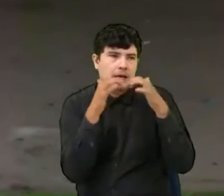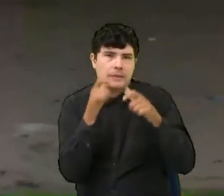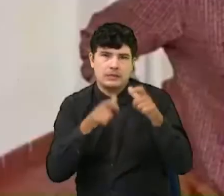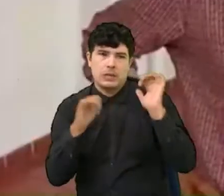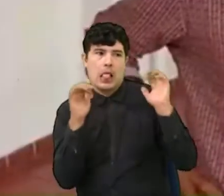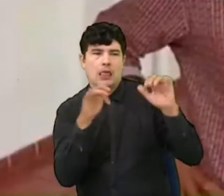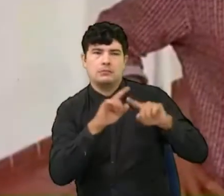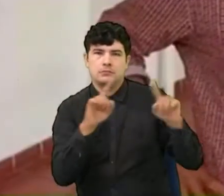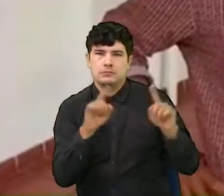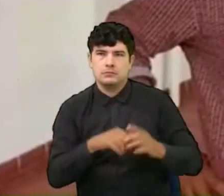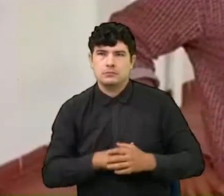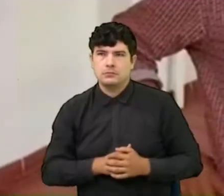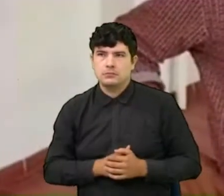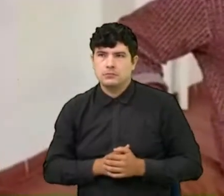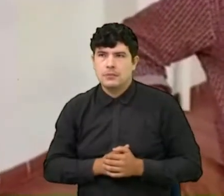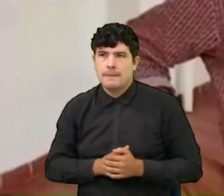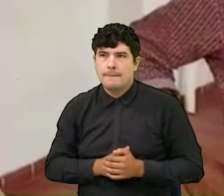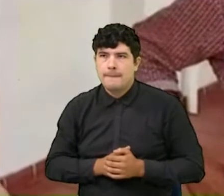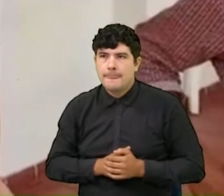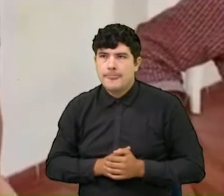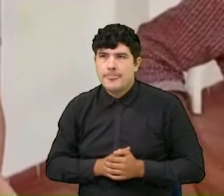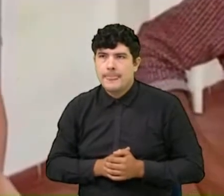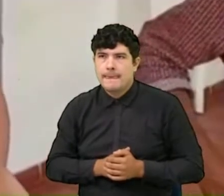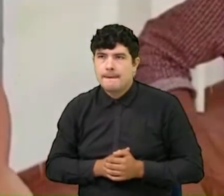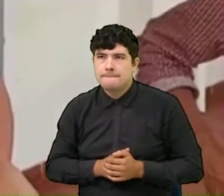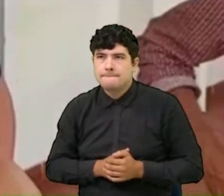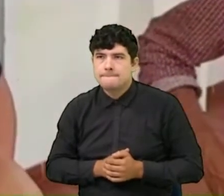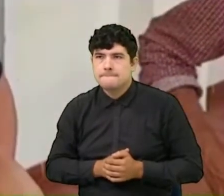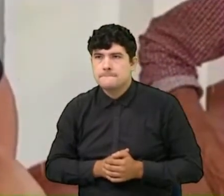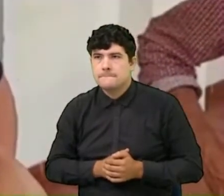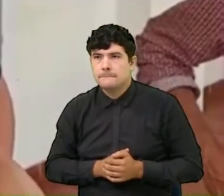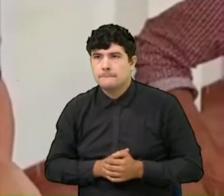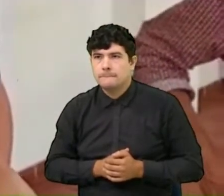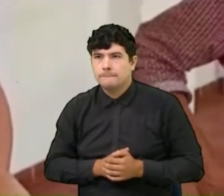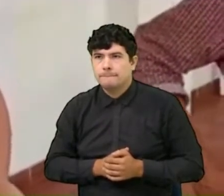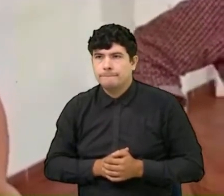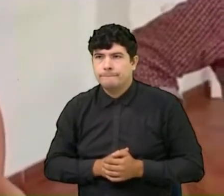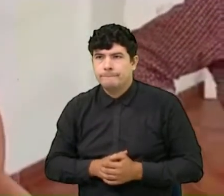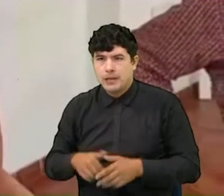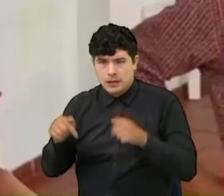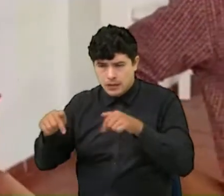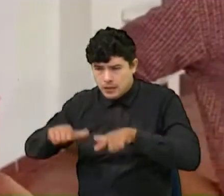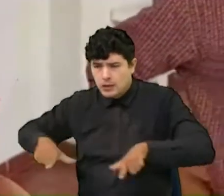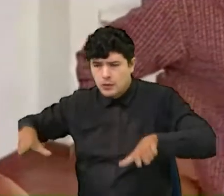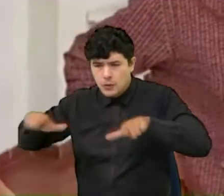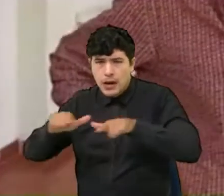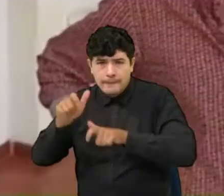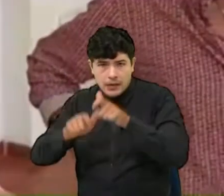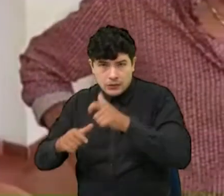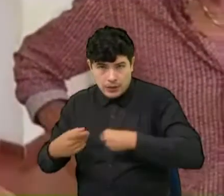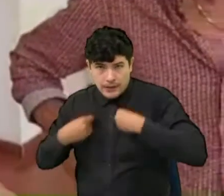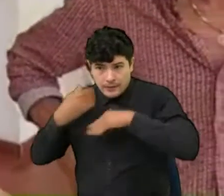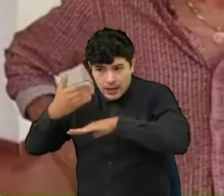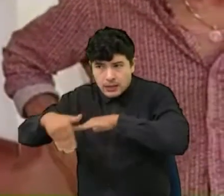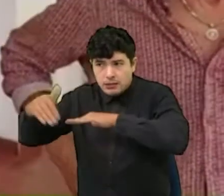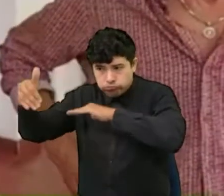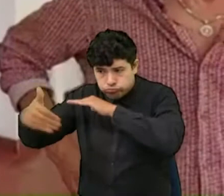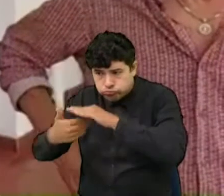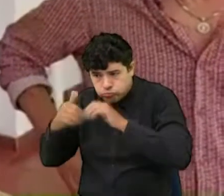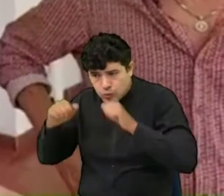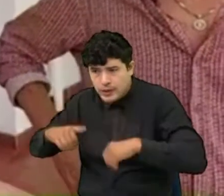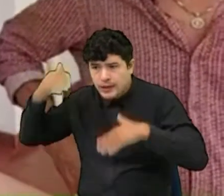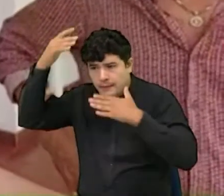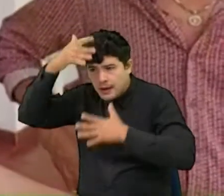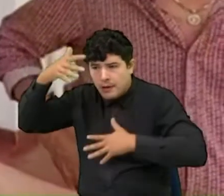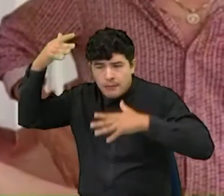tienen donde asearse, deseamos que todos puedan venir acá, queremos tener más centros como este, pero todo